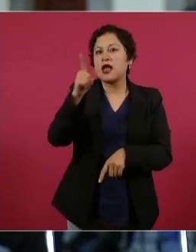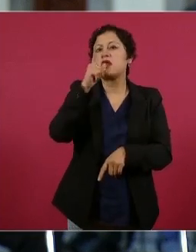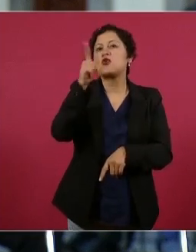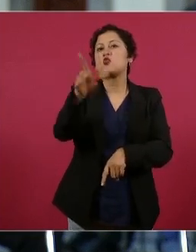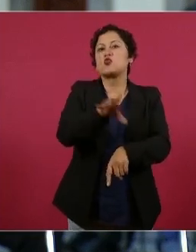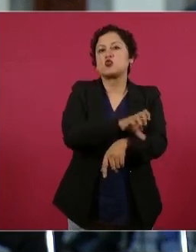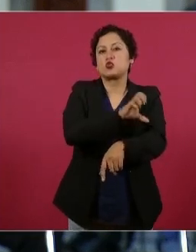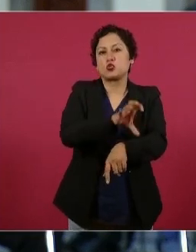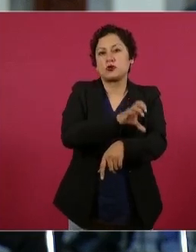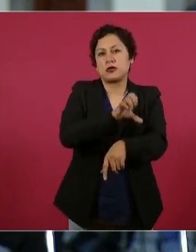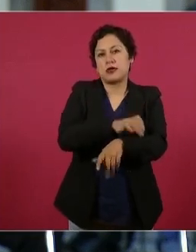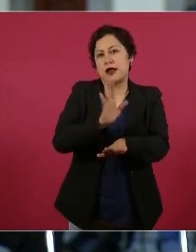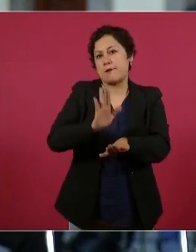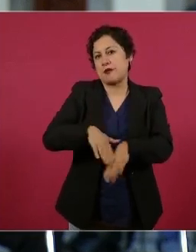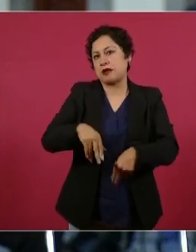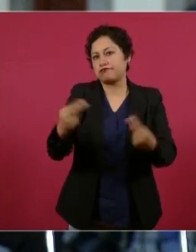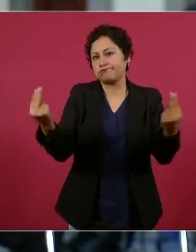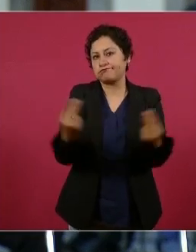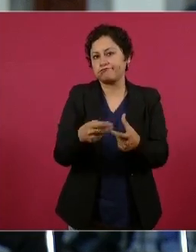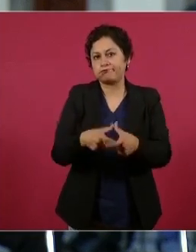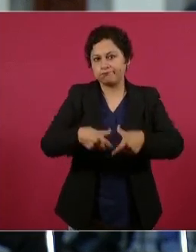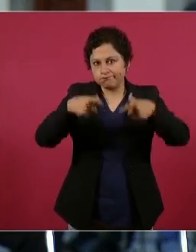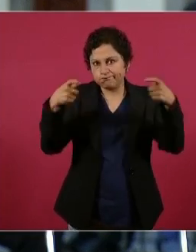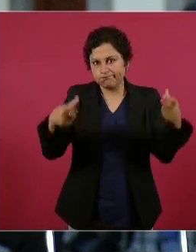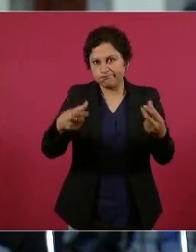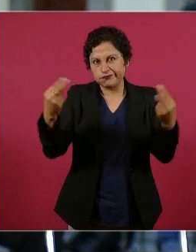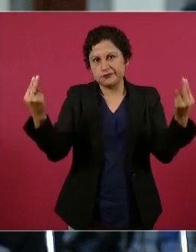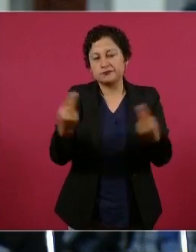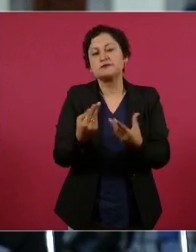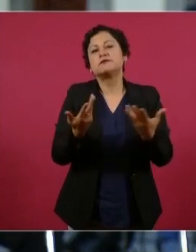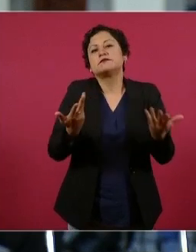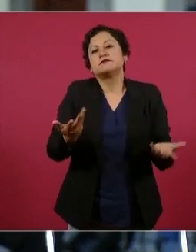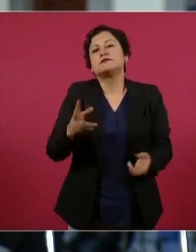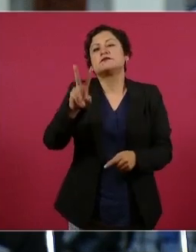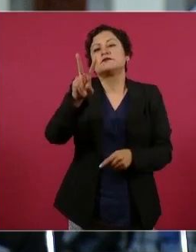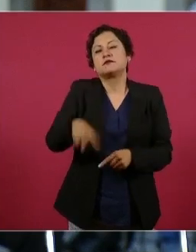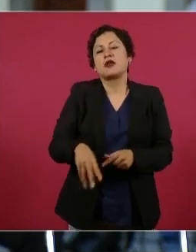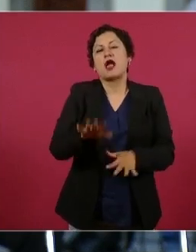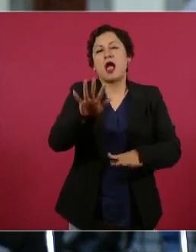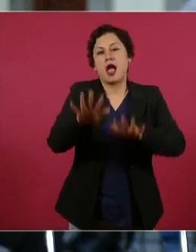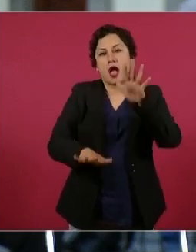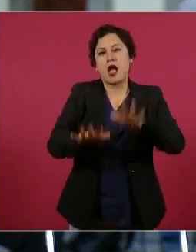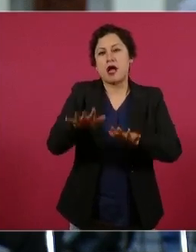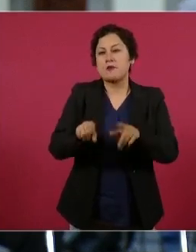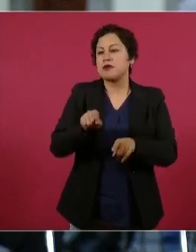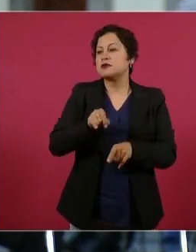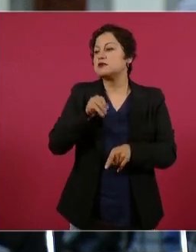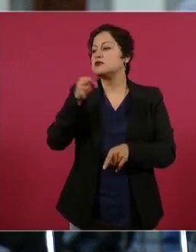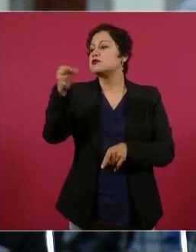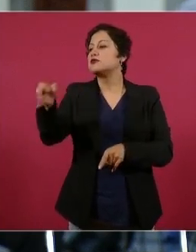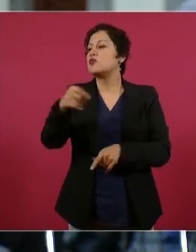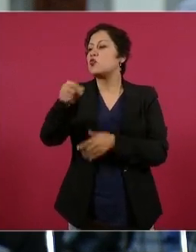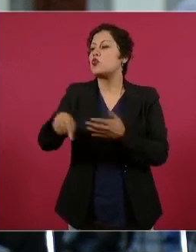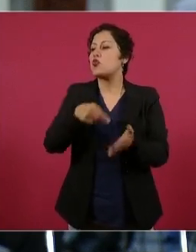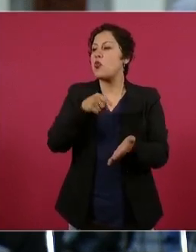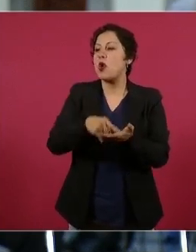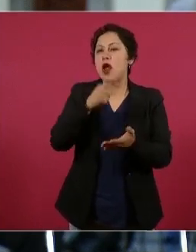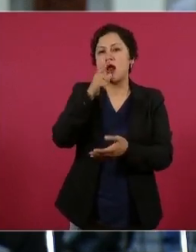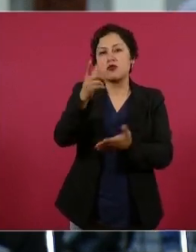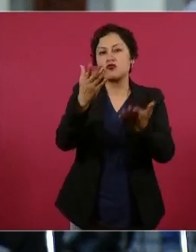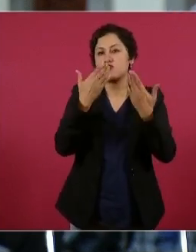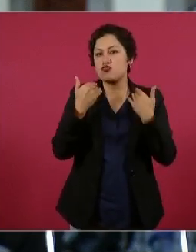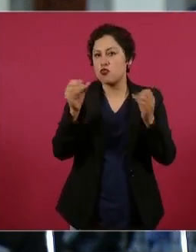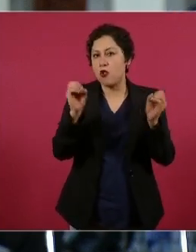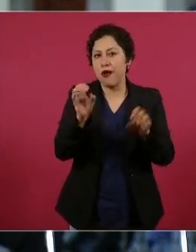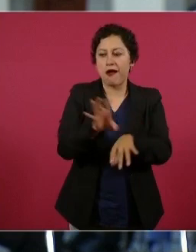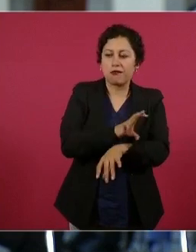digamos, en crecimiento. Hay veces que en algunas zonas la electricidad falta, y saber